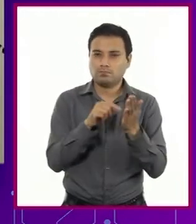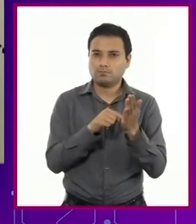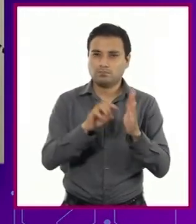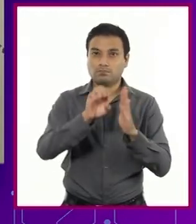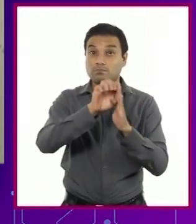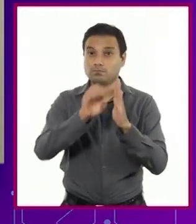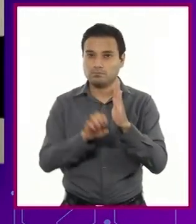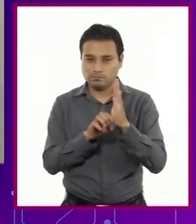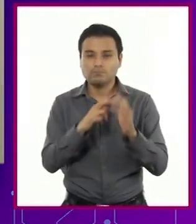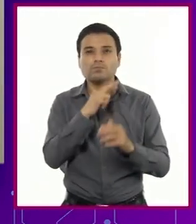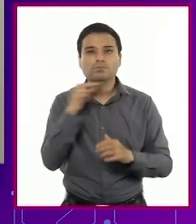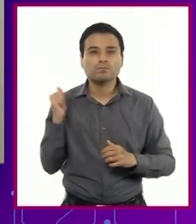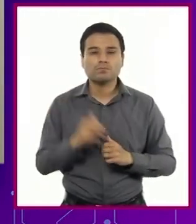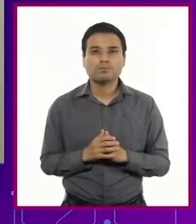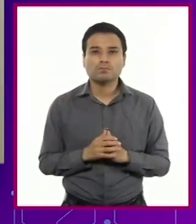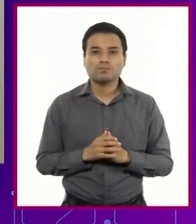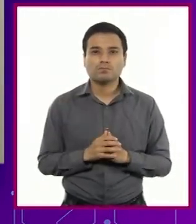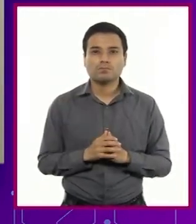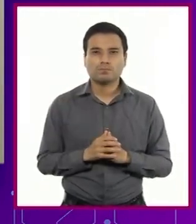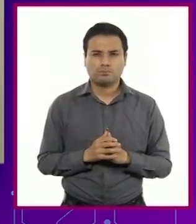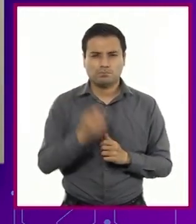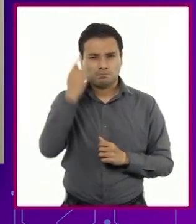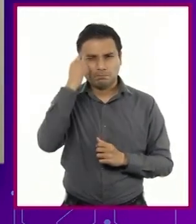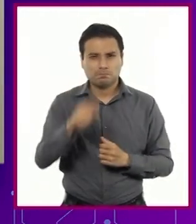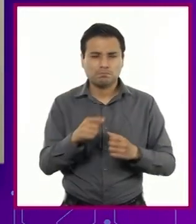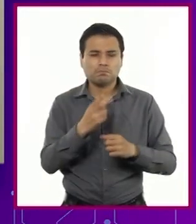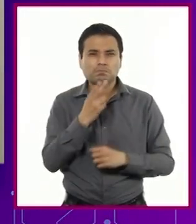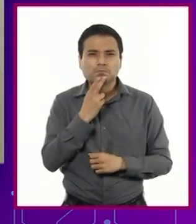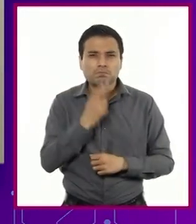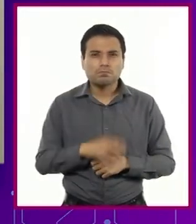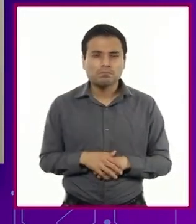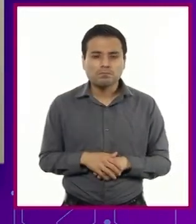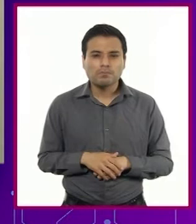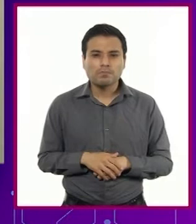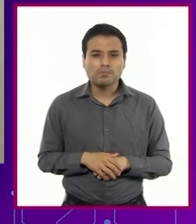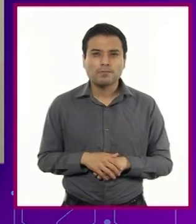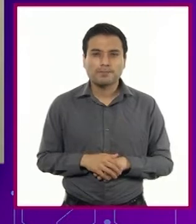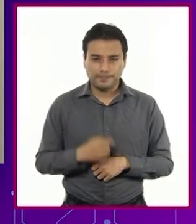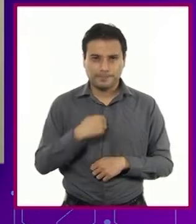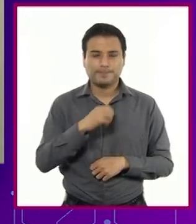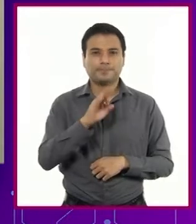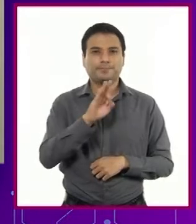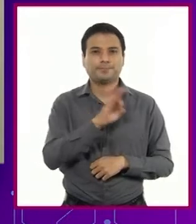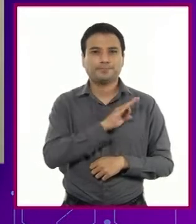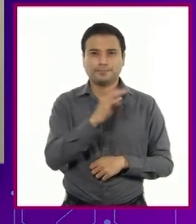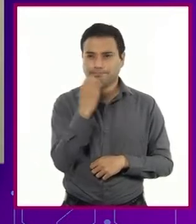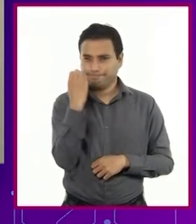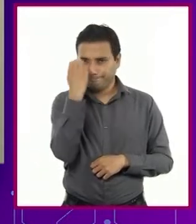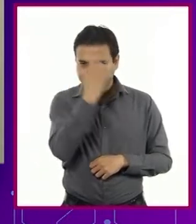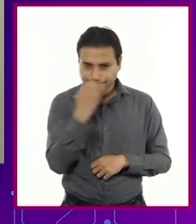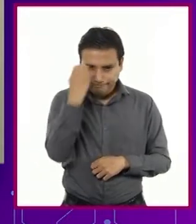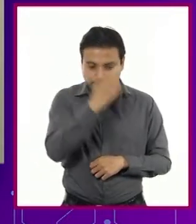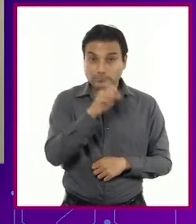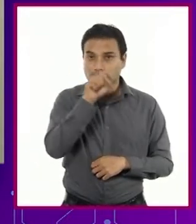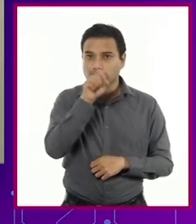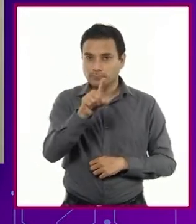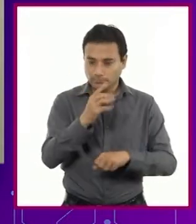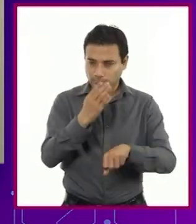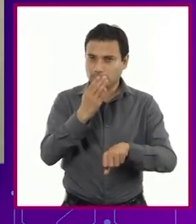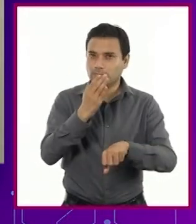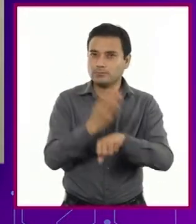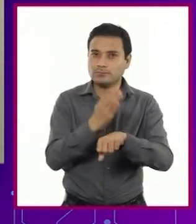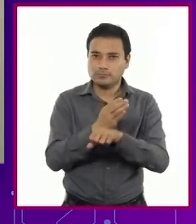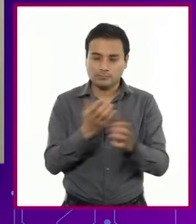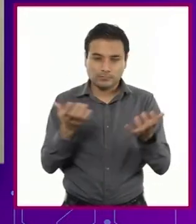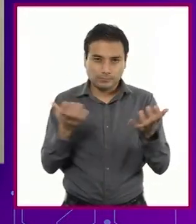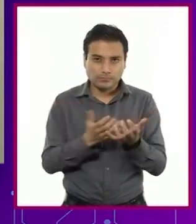Roma. Sus principales funciones fueron analizar y sancionar las acciones que amenazaban la paz, la seguridad